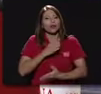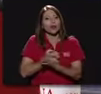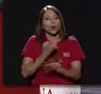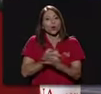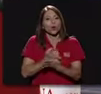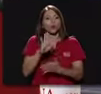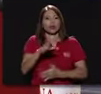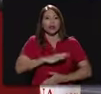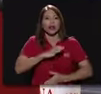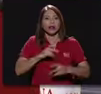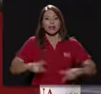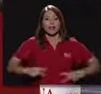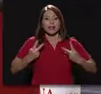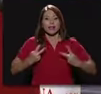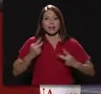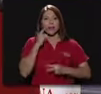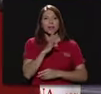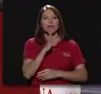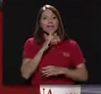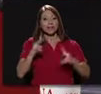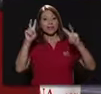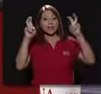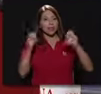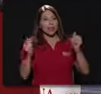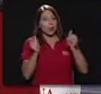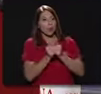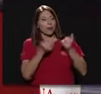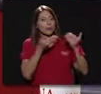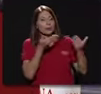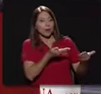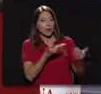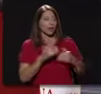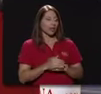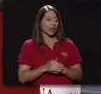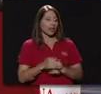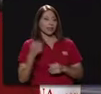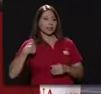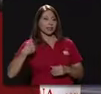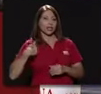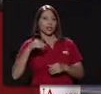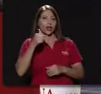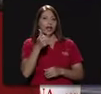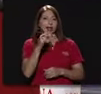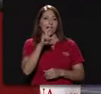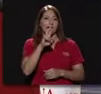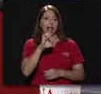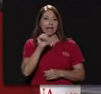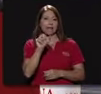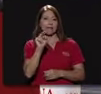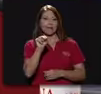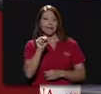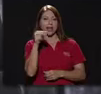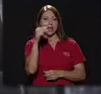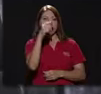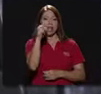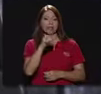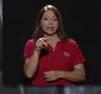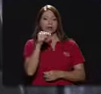y por ende su calidad de vida? Para hablar de este tema nos acompañan en esta oportunidad el señor Greyvin Hernández